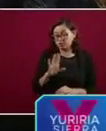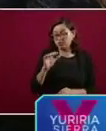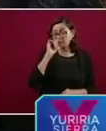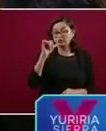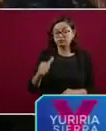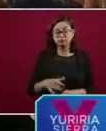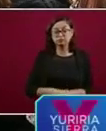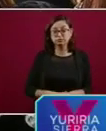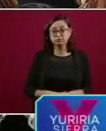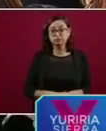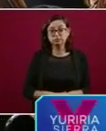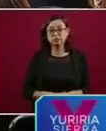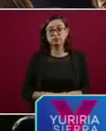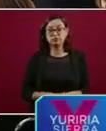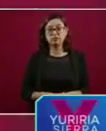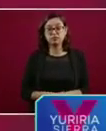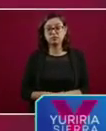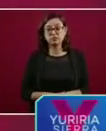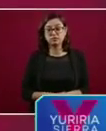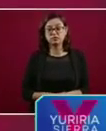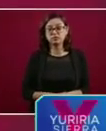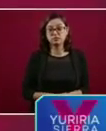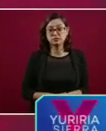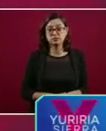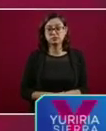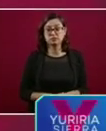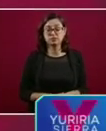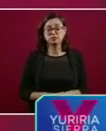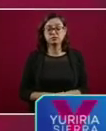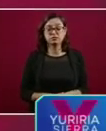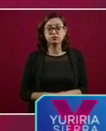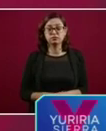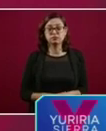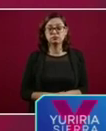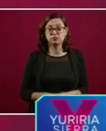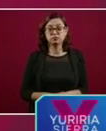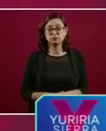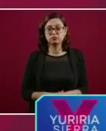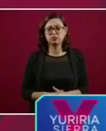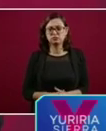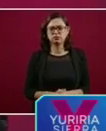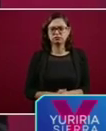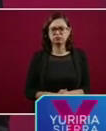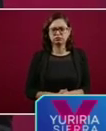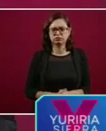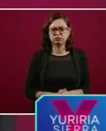Fíjese que existe la red y tengo mi